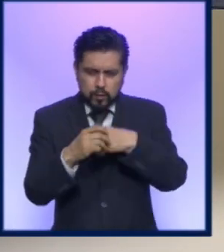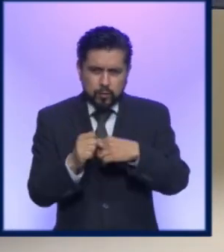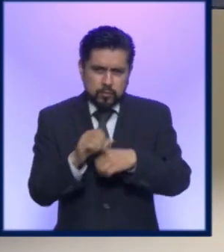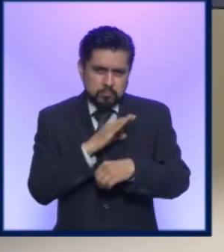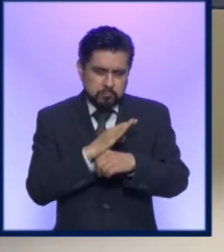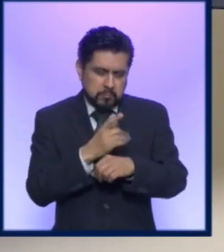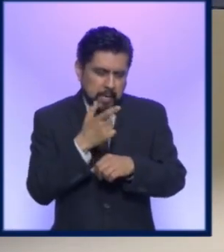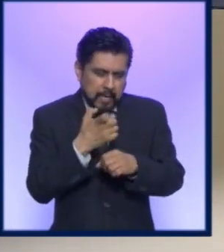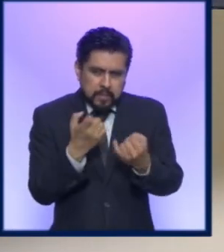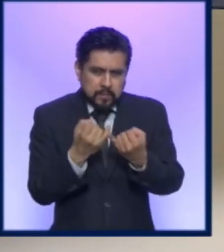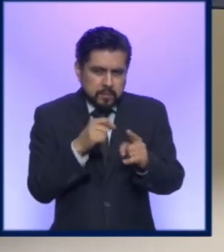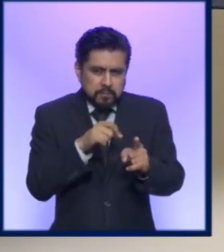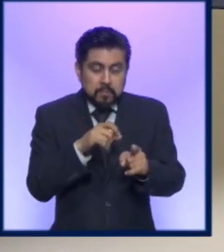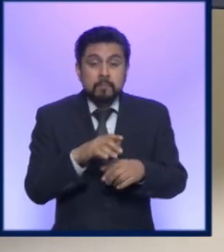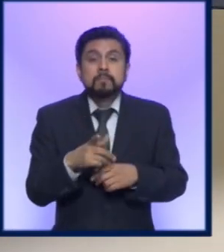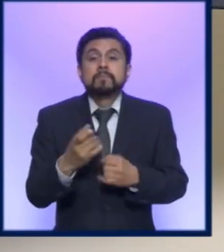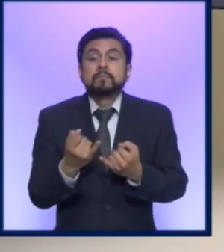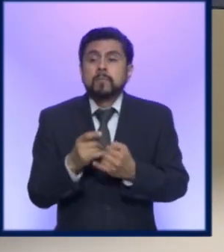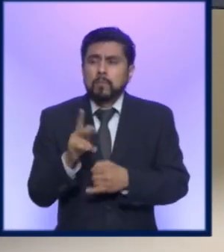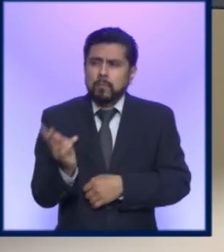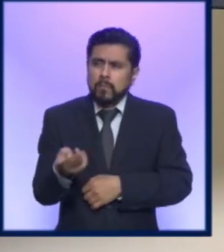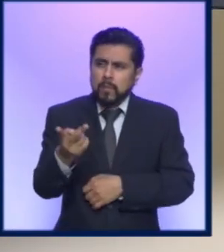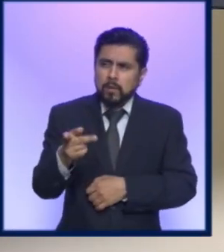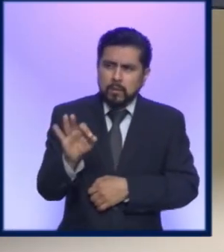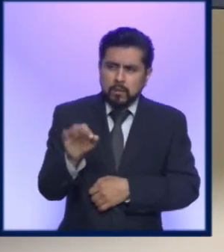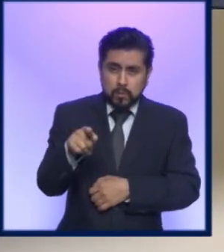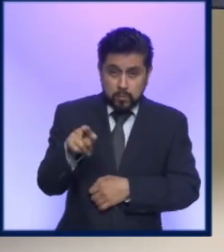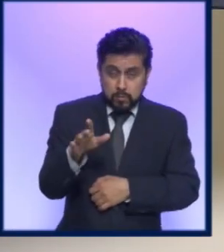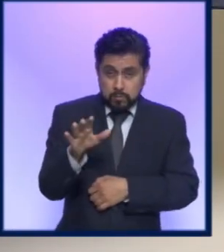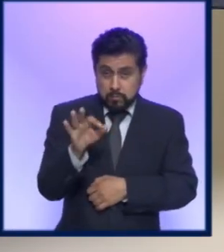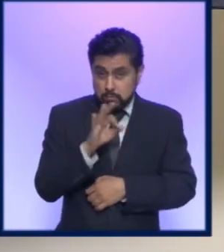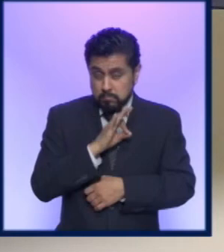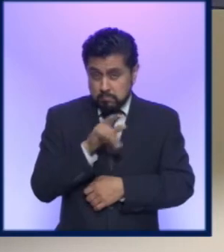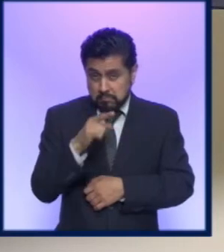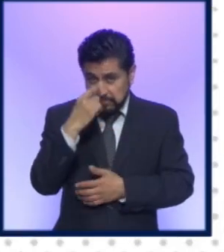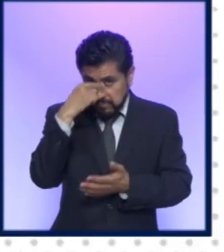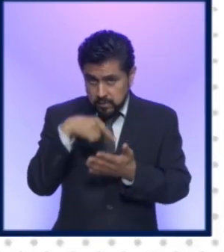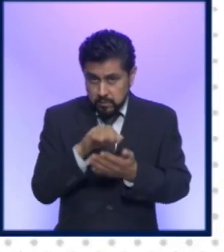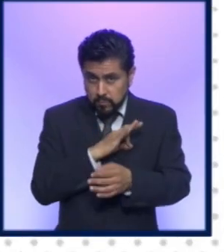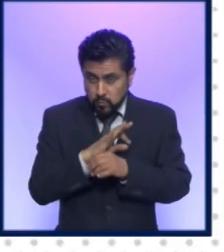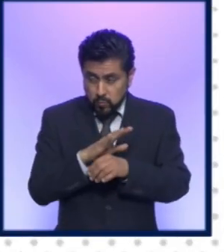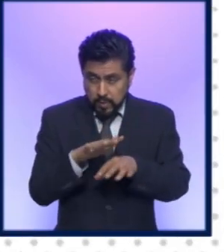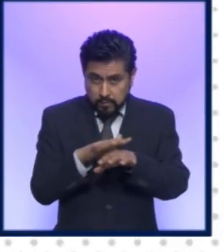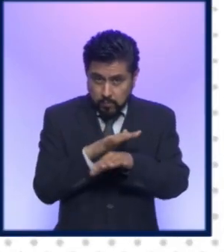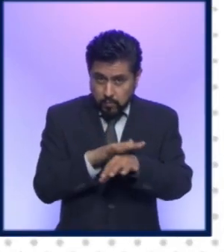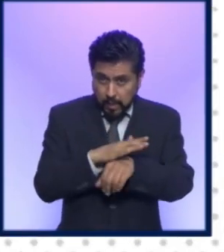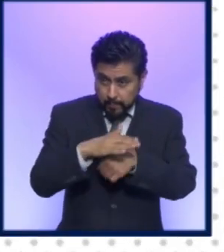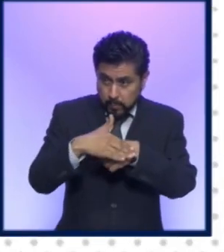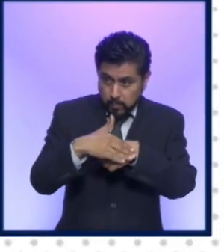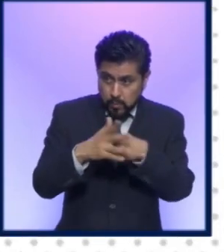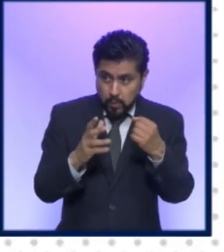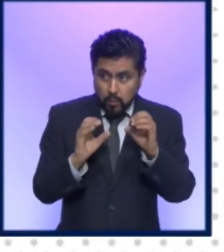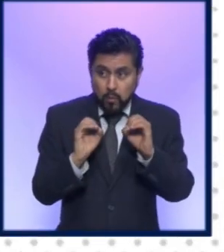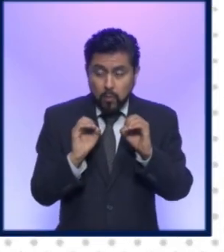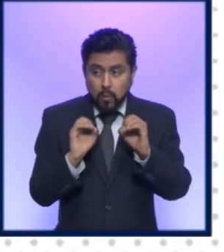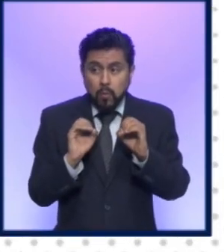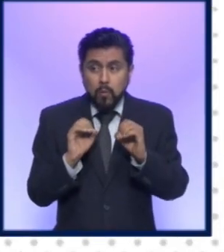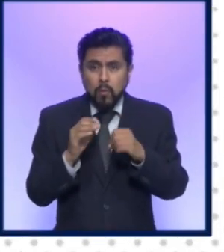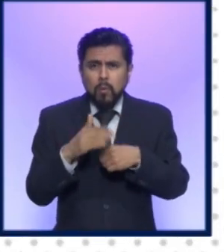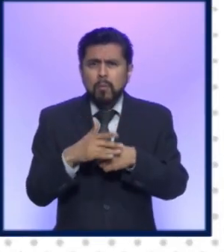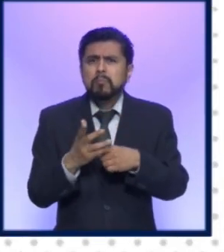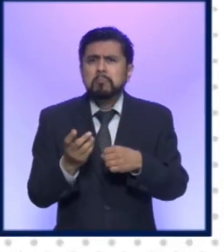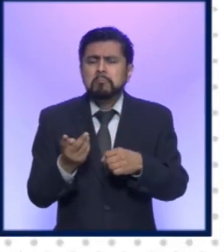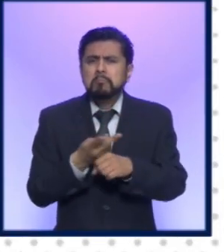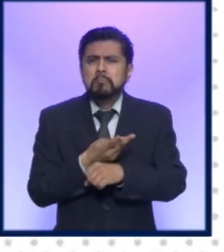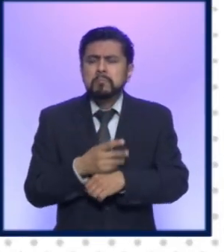ahora consideras que puede haber algún cambio en esta materiaes o que se busca modificar